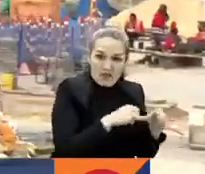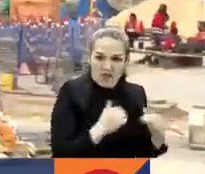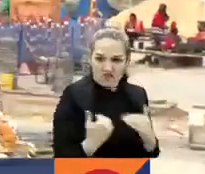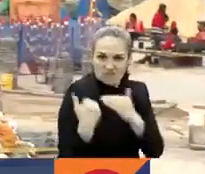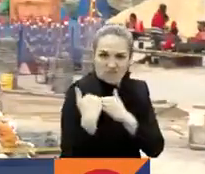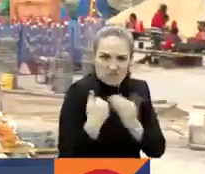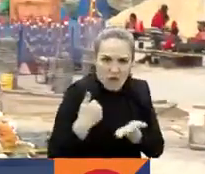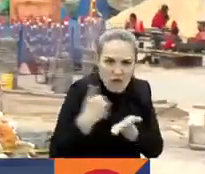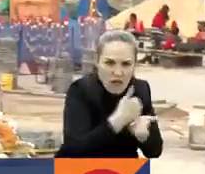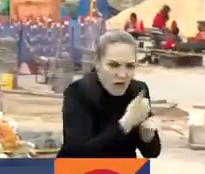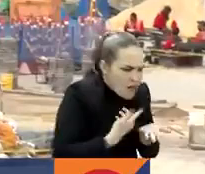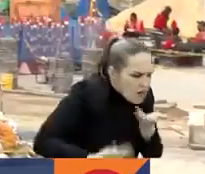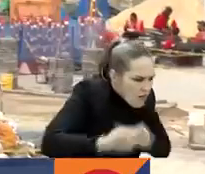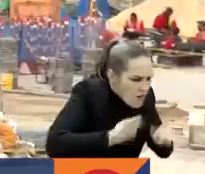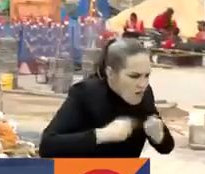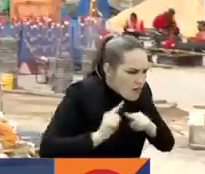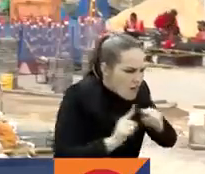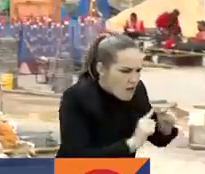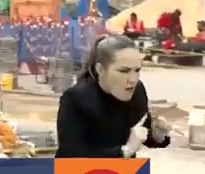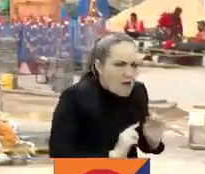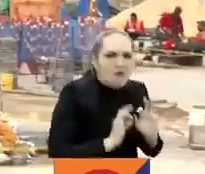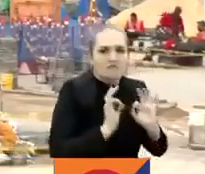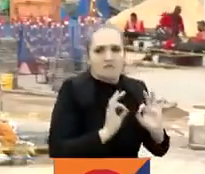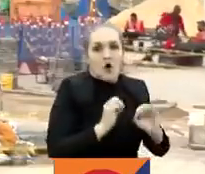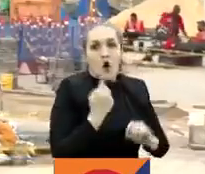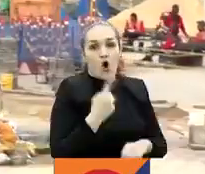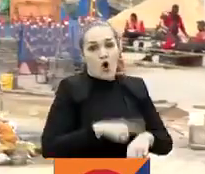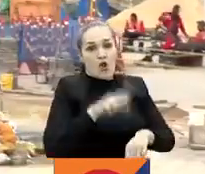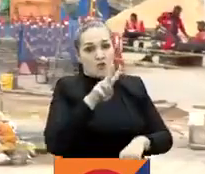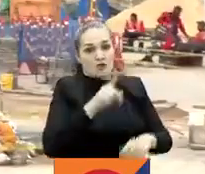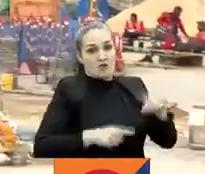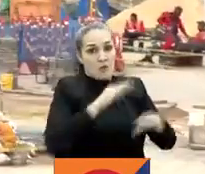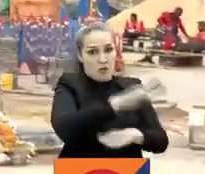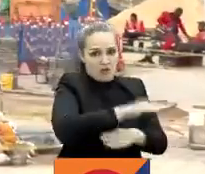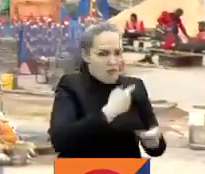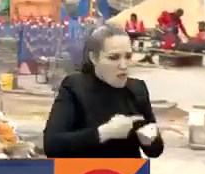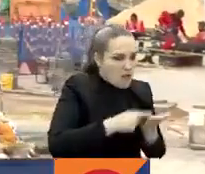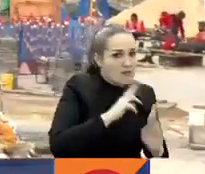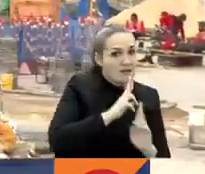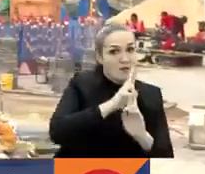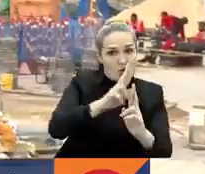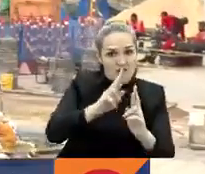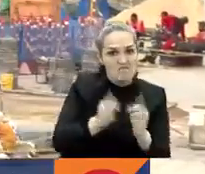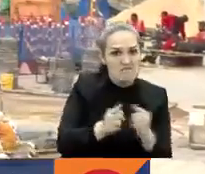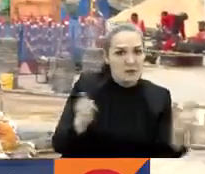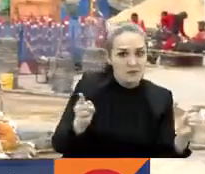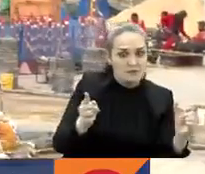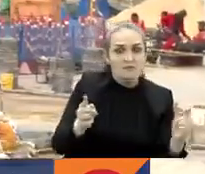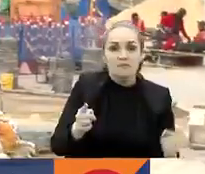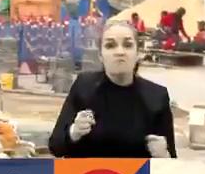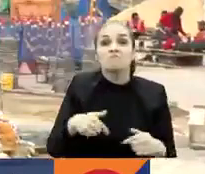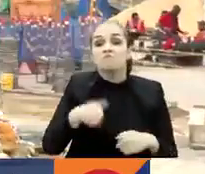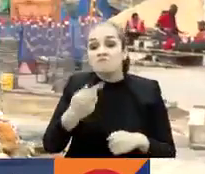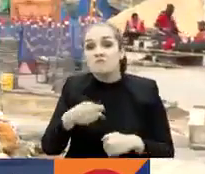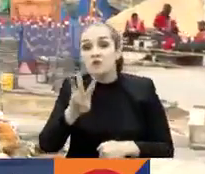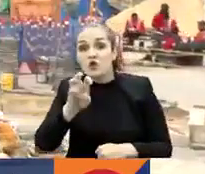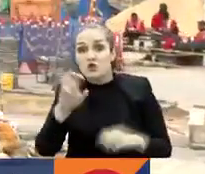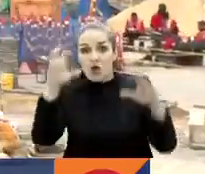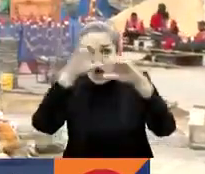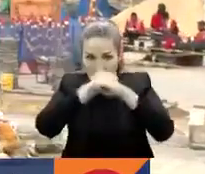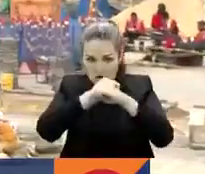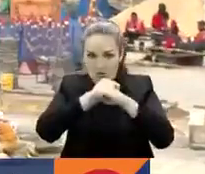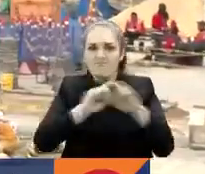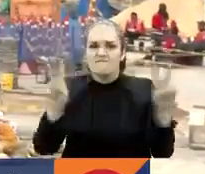hoy en Bogotá a las 2:30 de la tarde. Ustedes esperen información en nuestra emisión de las 8 de la noche y por supuesto en las redes